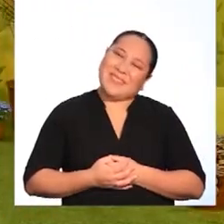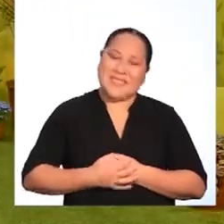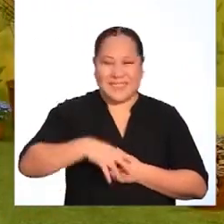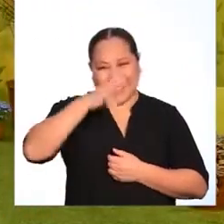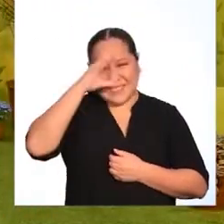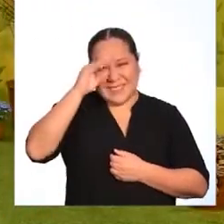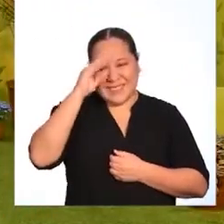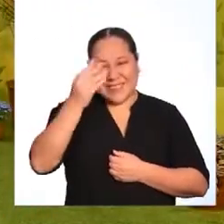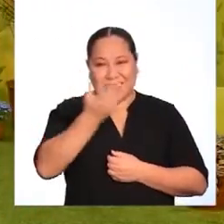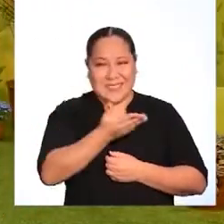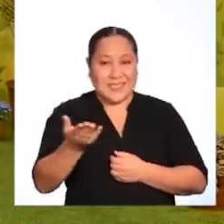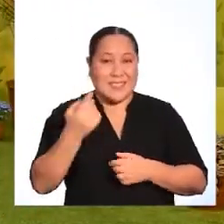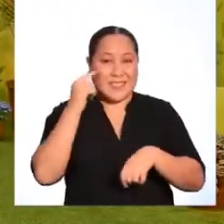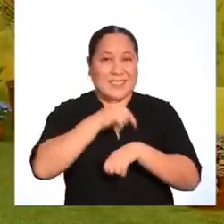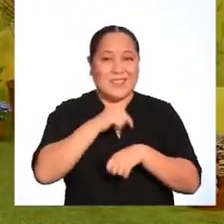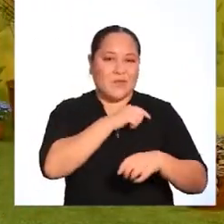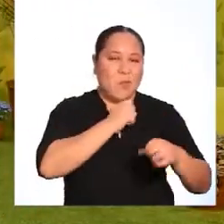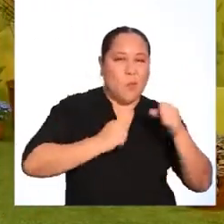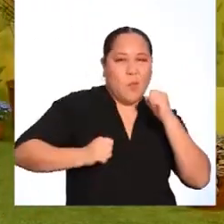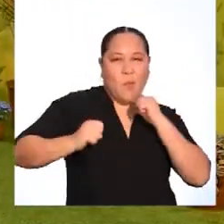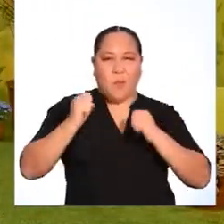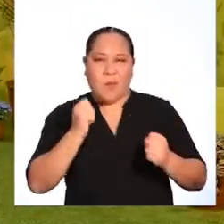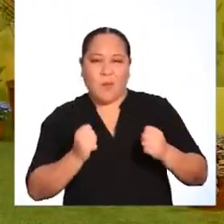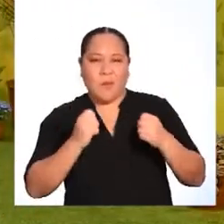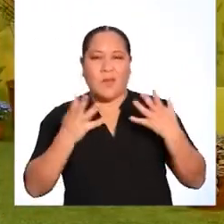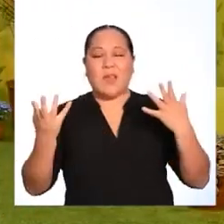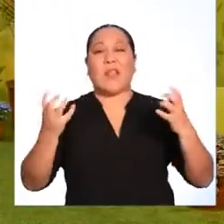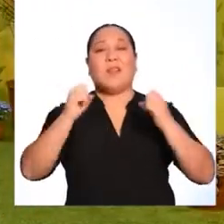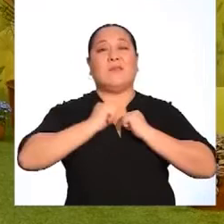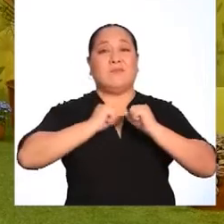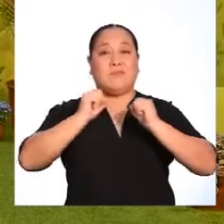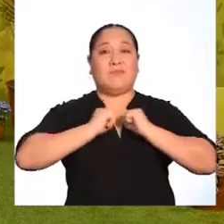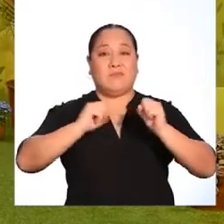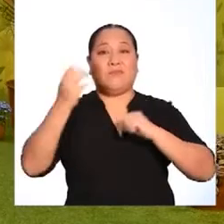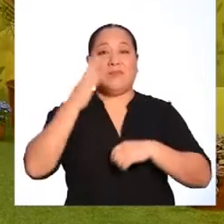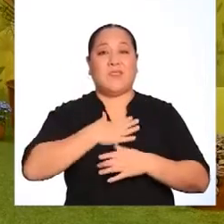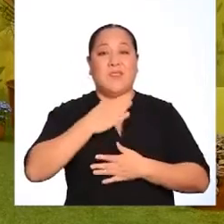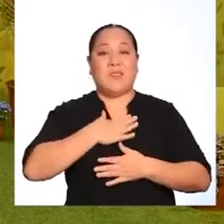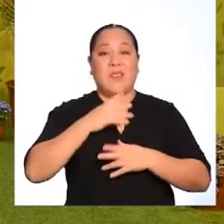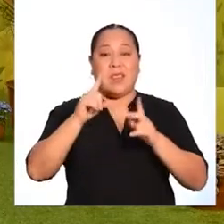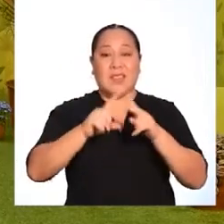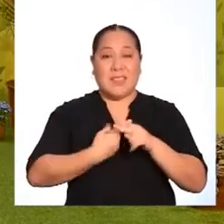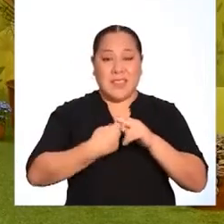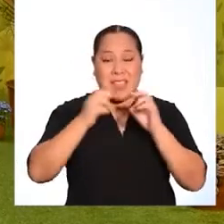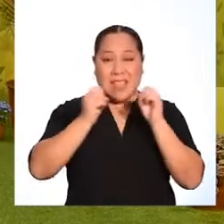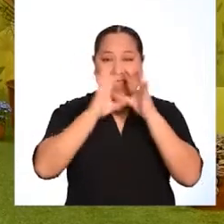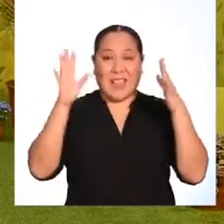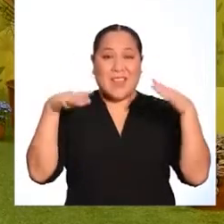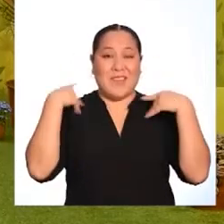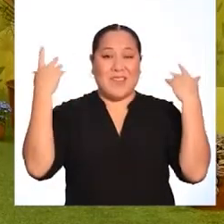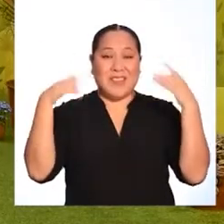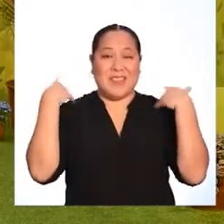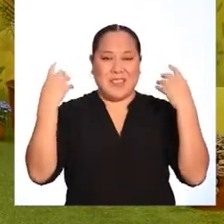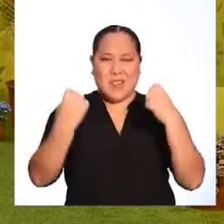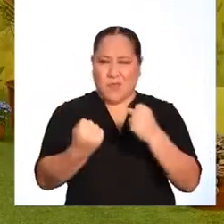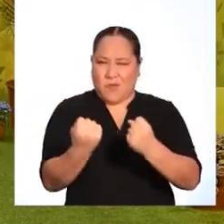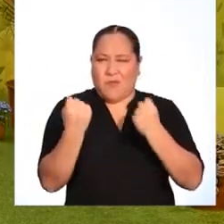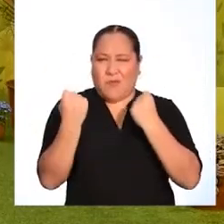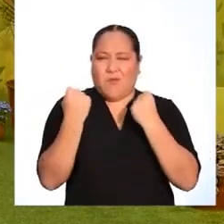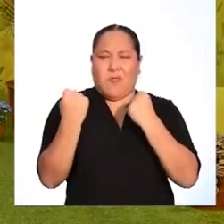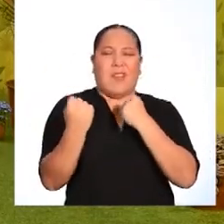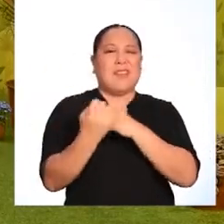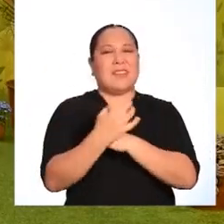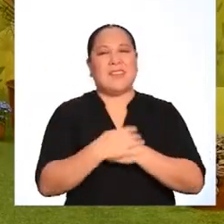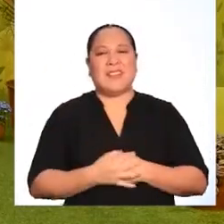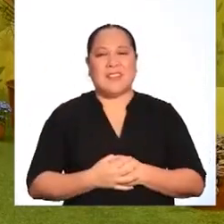a niñas y niños en momentos de modernos para activar nuestro cuerpo e iniciar el día con alegría y